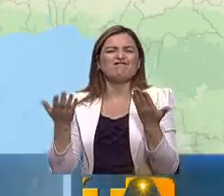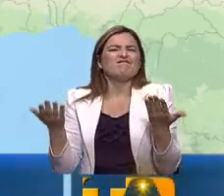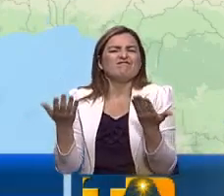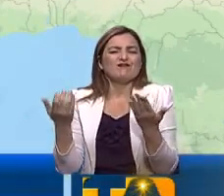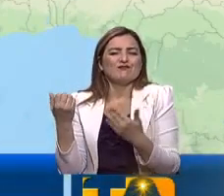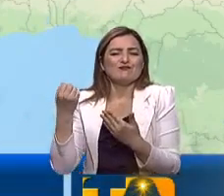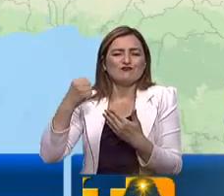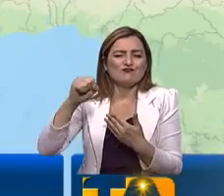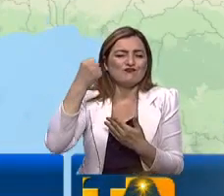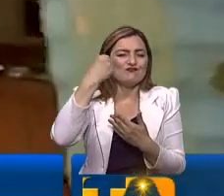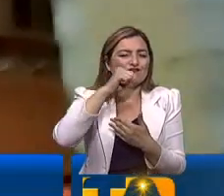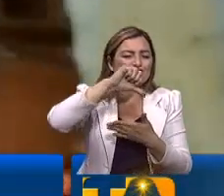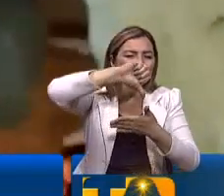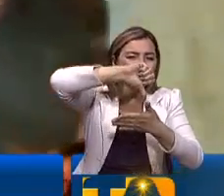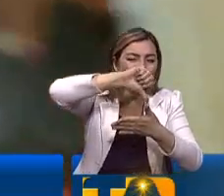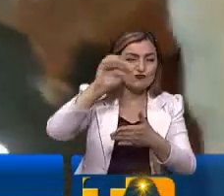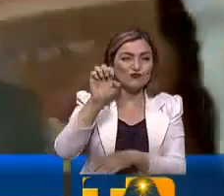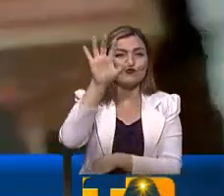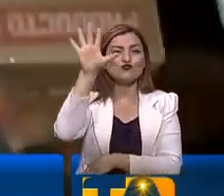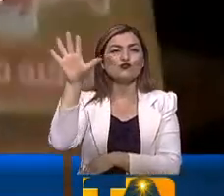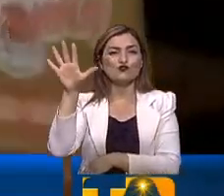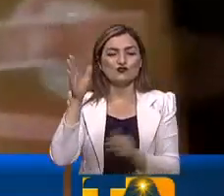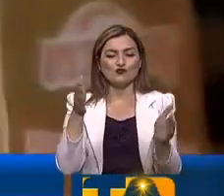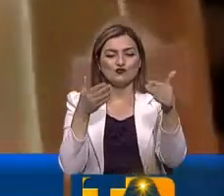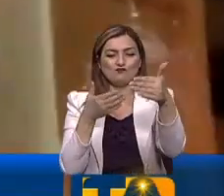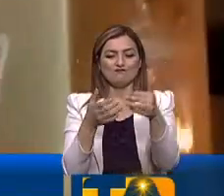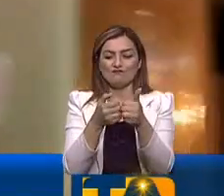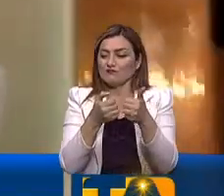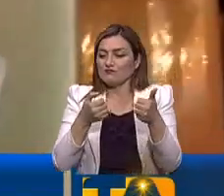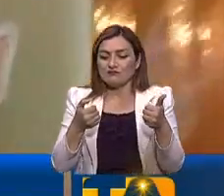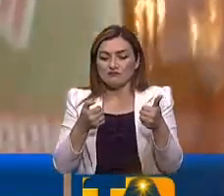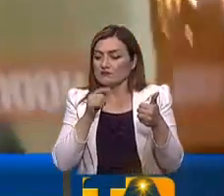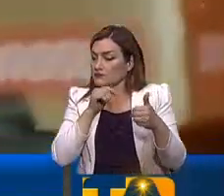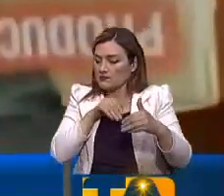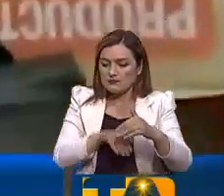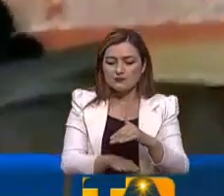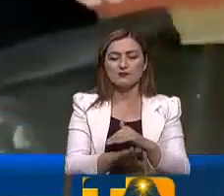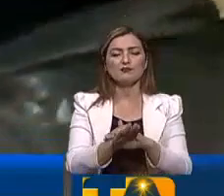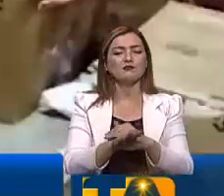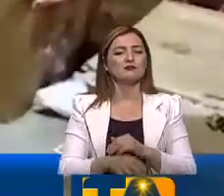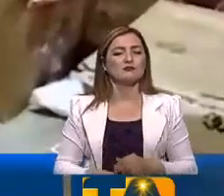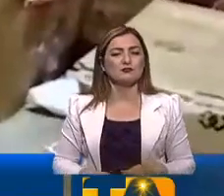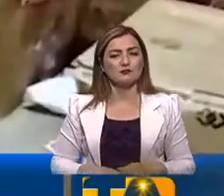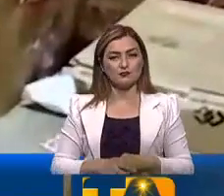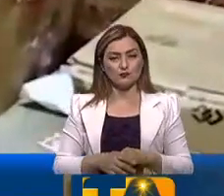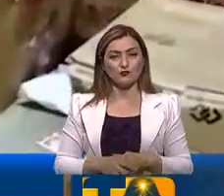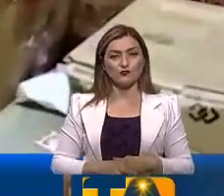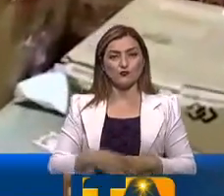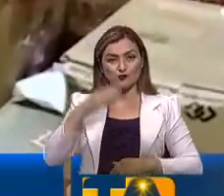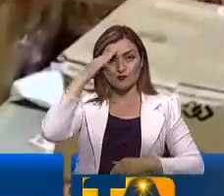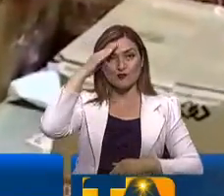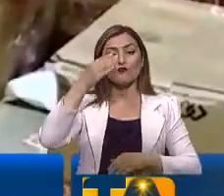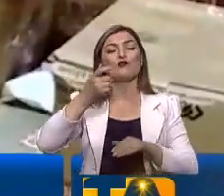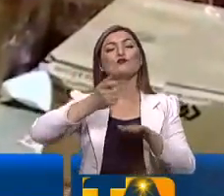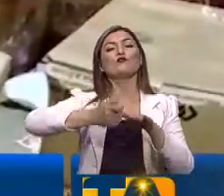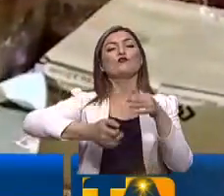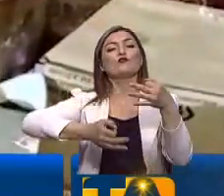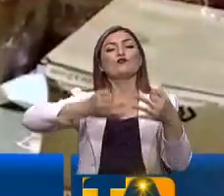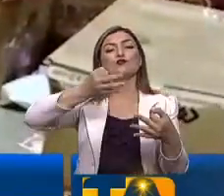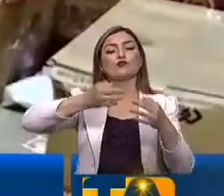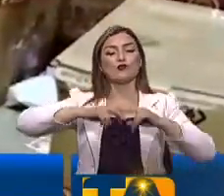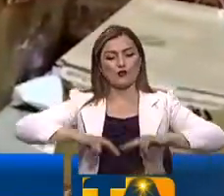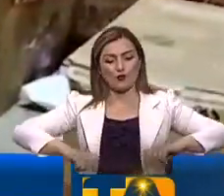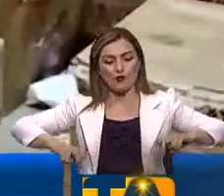en Centroamérica, Europa. Contaminando contenedores de carga lícita bajo la modalidad de gancho ciego. Los agentes de la Policía Judicial, mediante labores